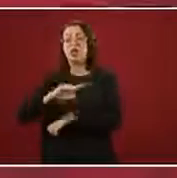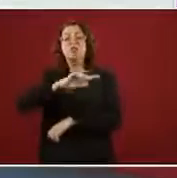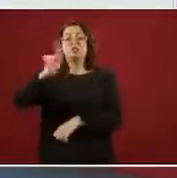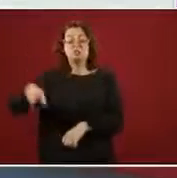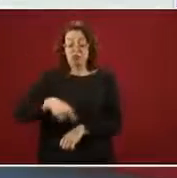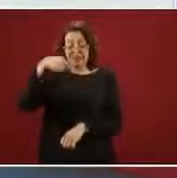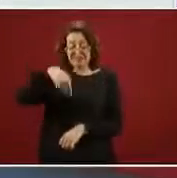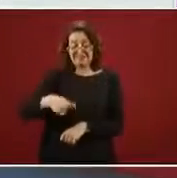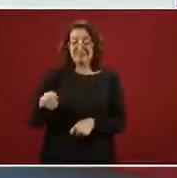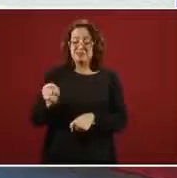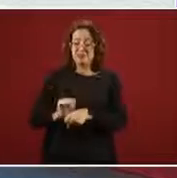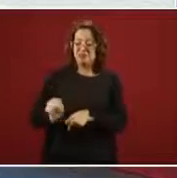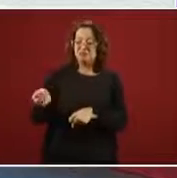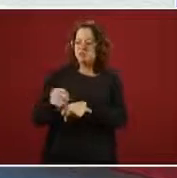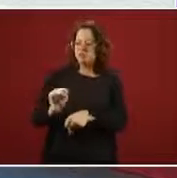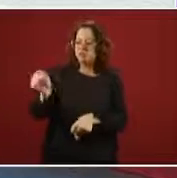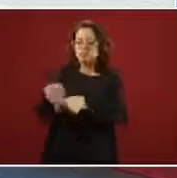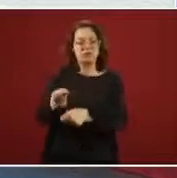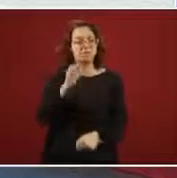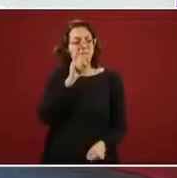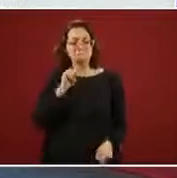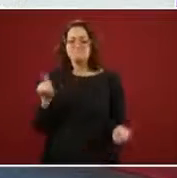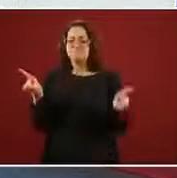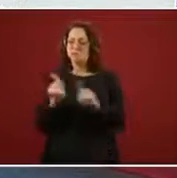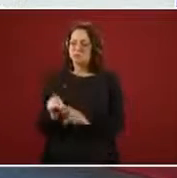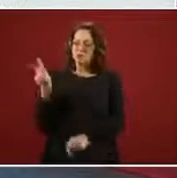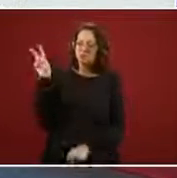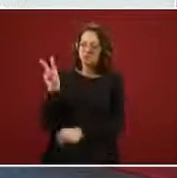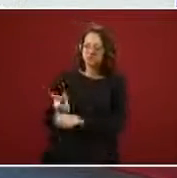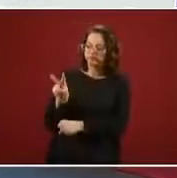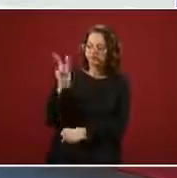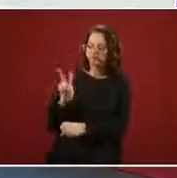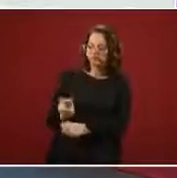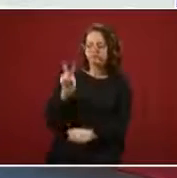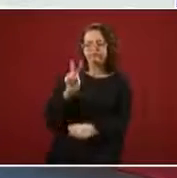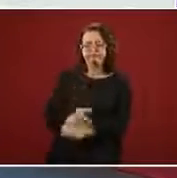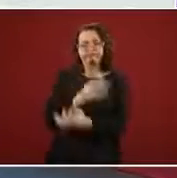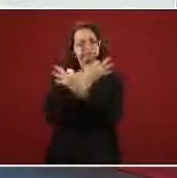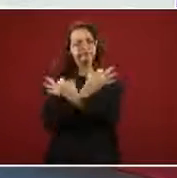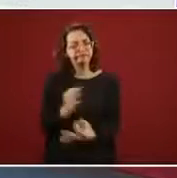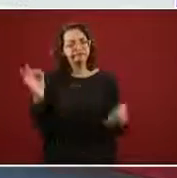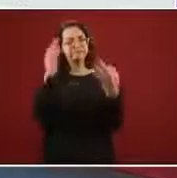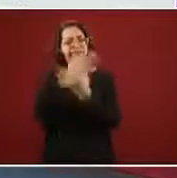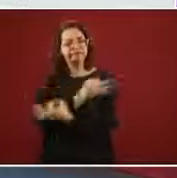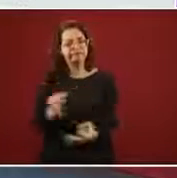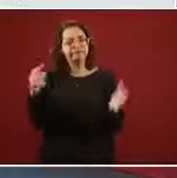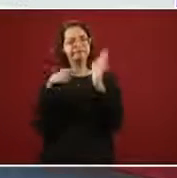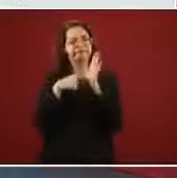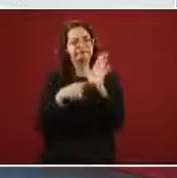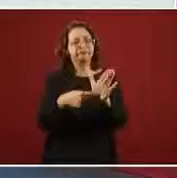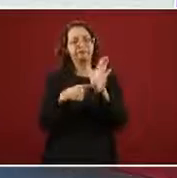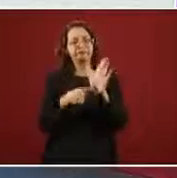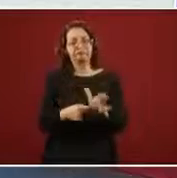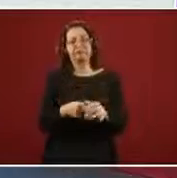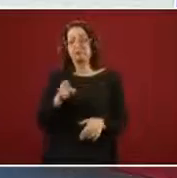aeropuerto, vamos a llevar a cabo el seguimiento. Y la empresa que